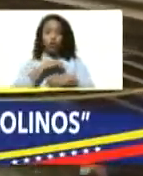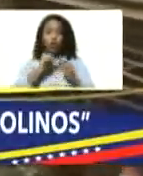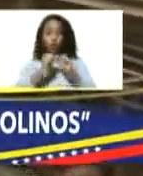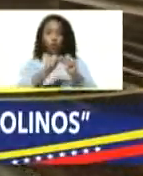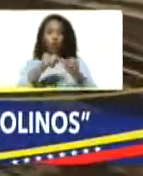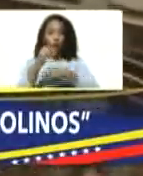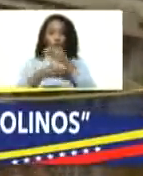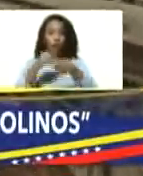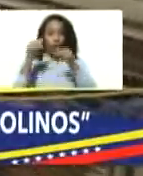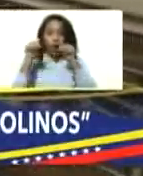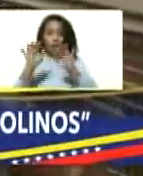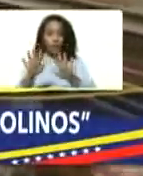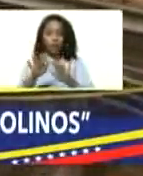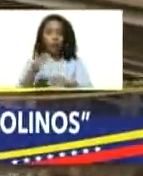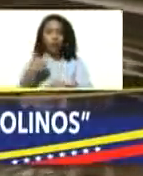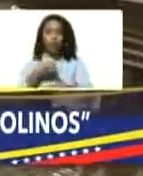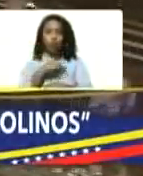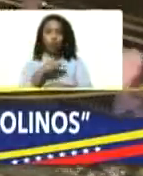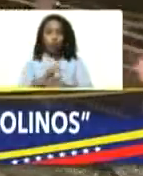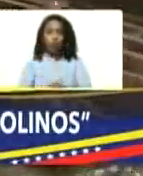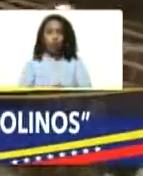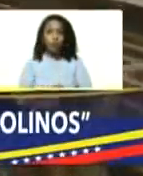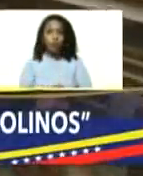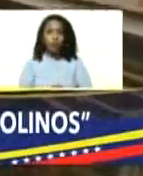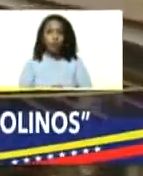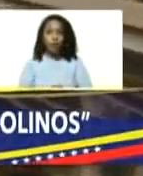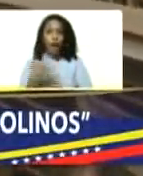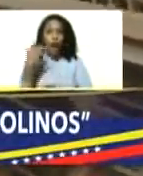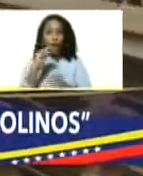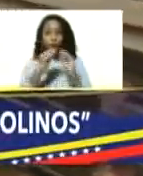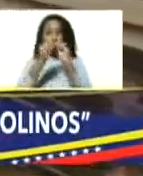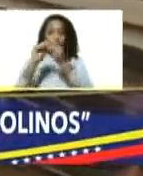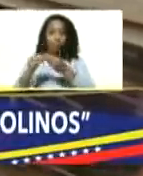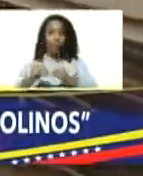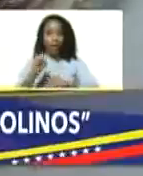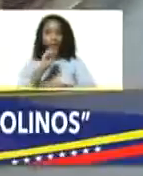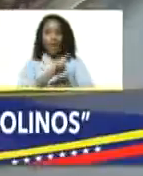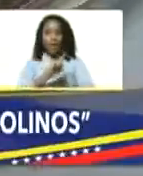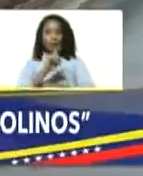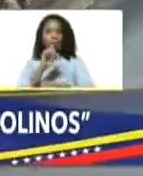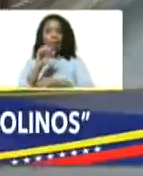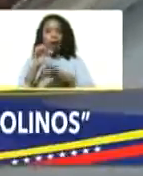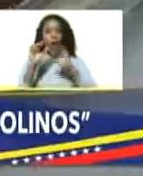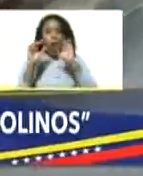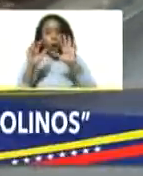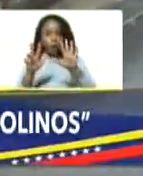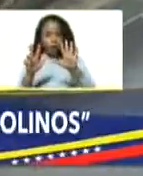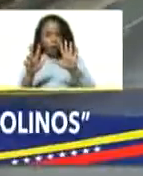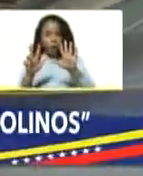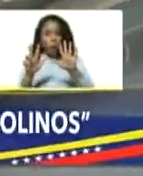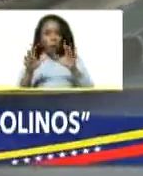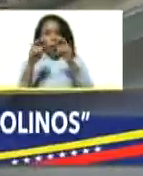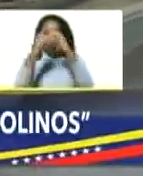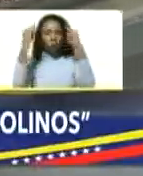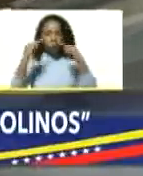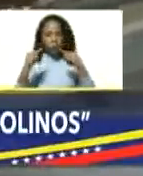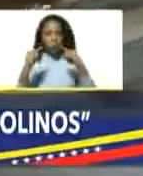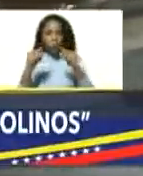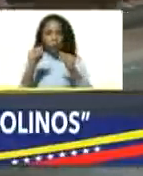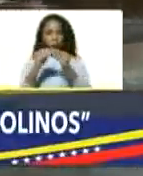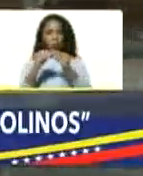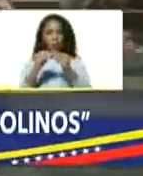ellos de parte de nosotros nosotros estamos conformados con 18 cartones todos tecnificados con una capacidad instalada